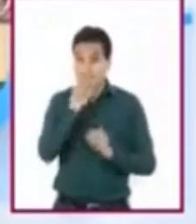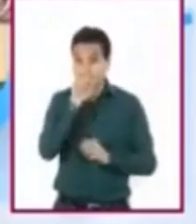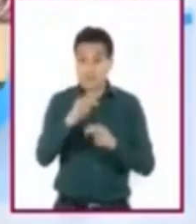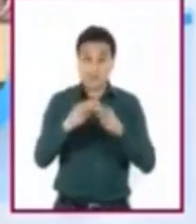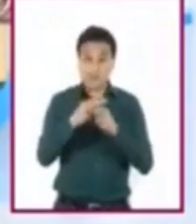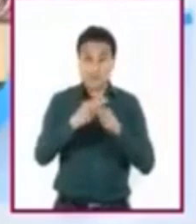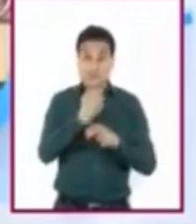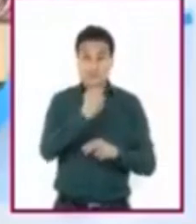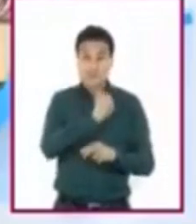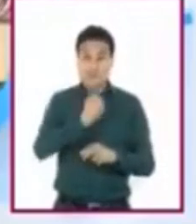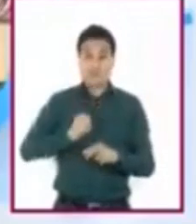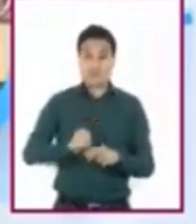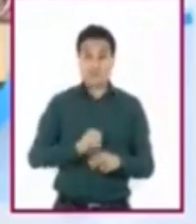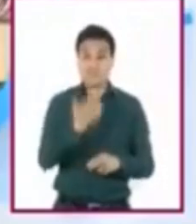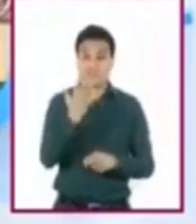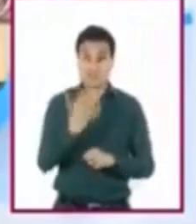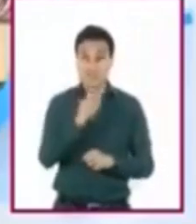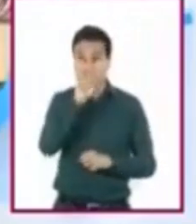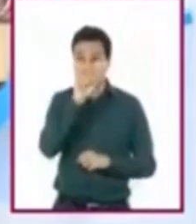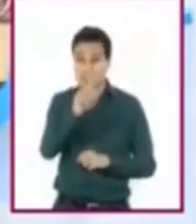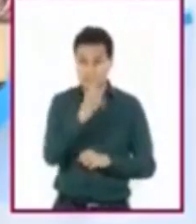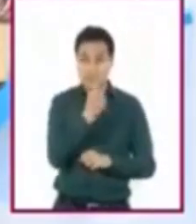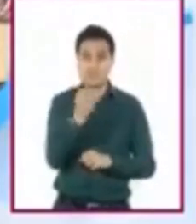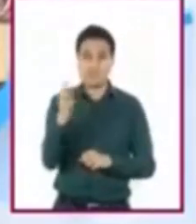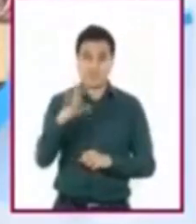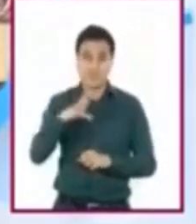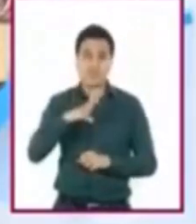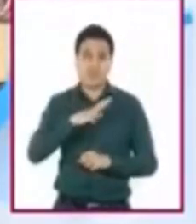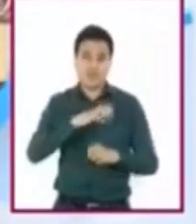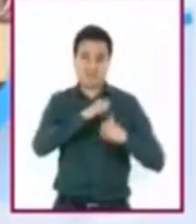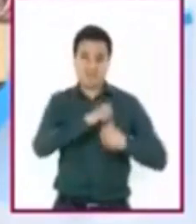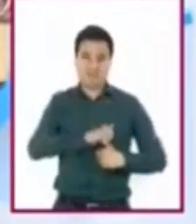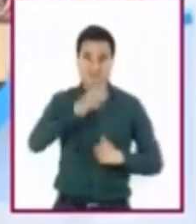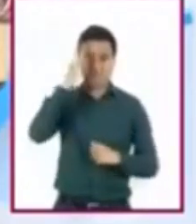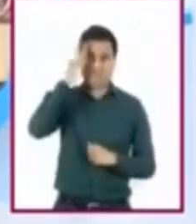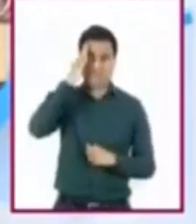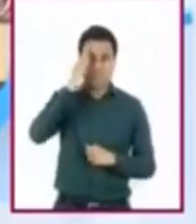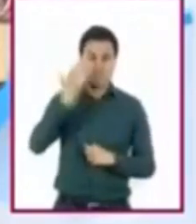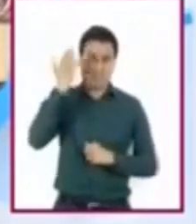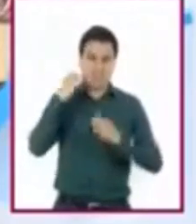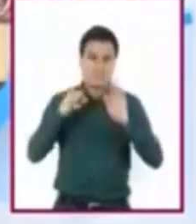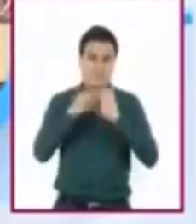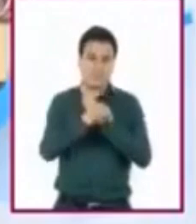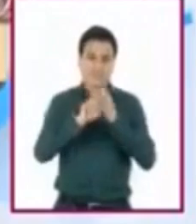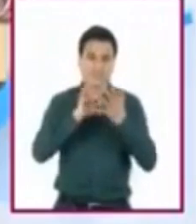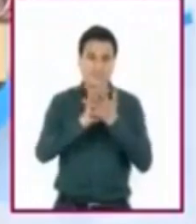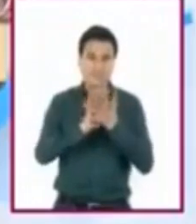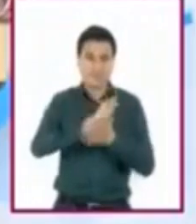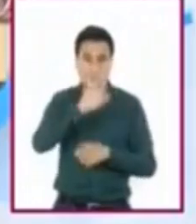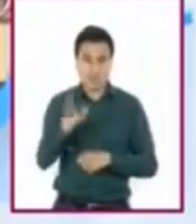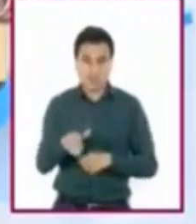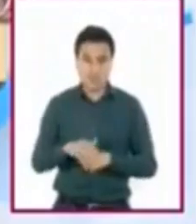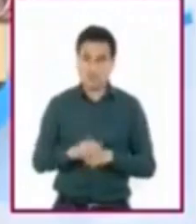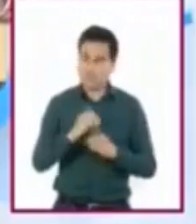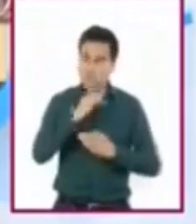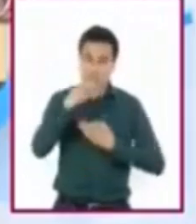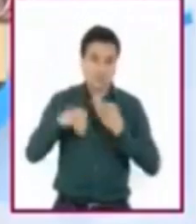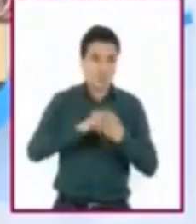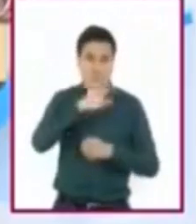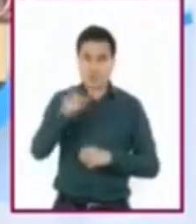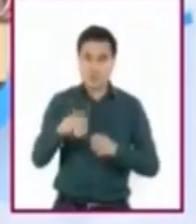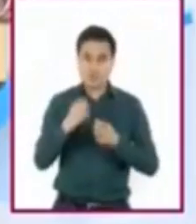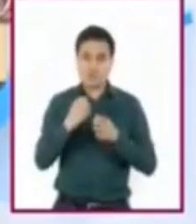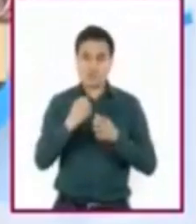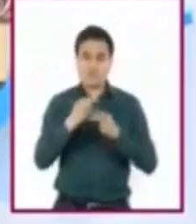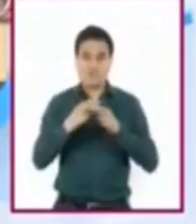él a muchos principales y señores que juntamente estaban presos en su compañía, todos muertos a puñaladas,